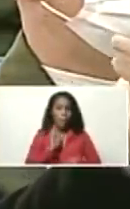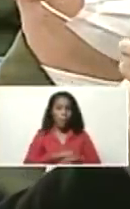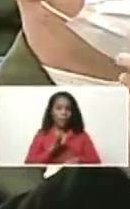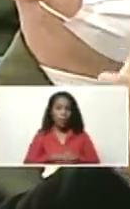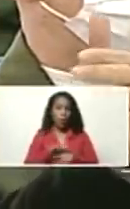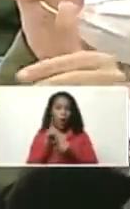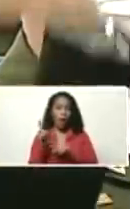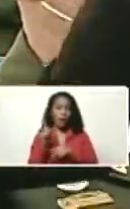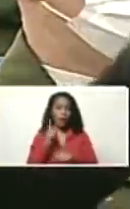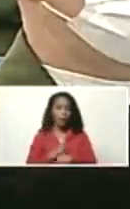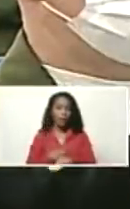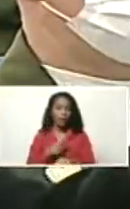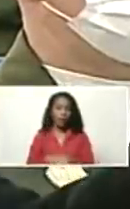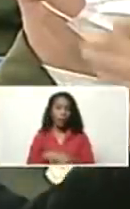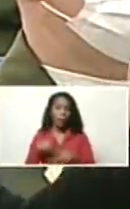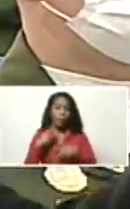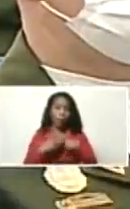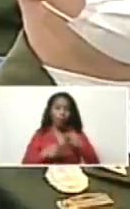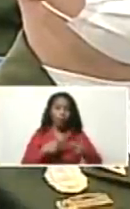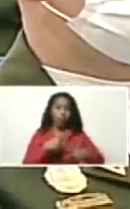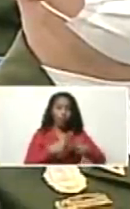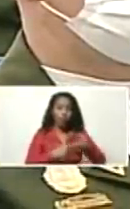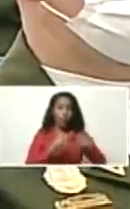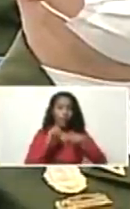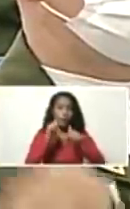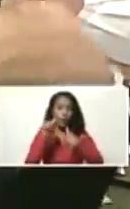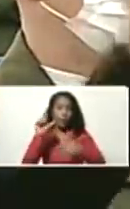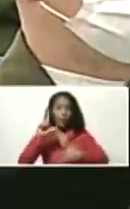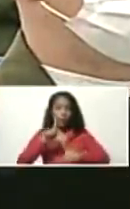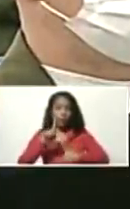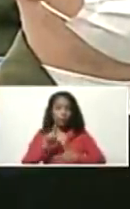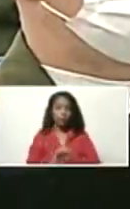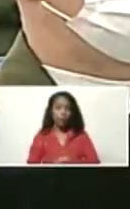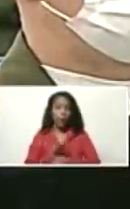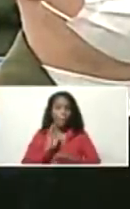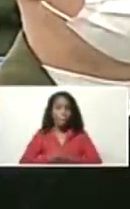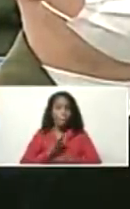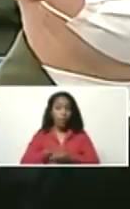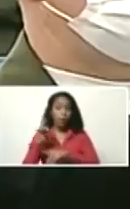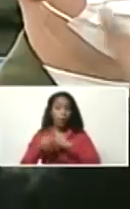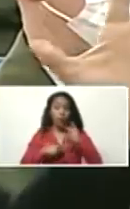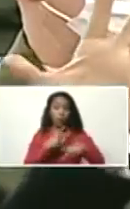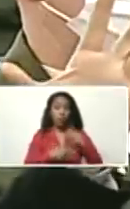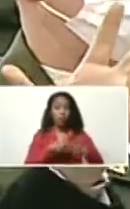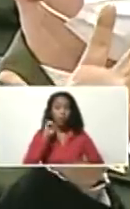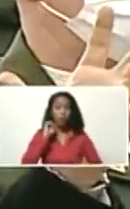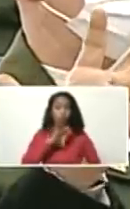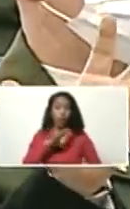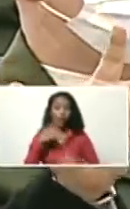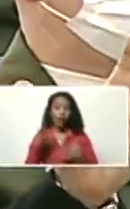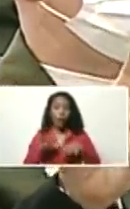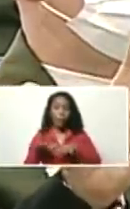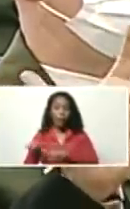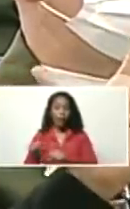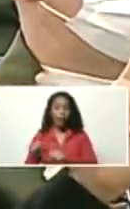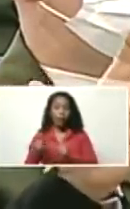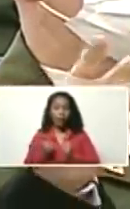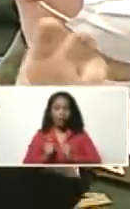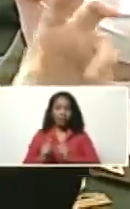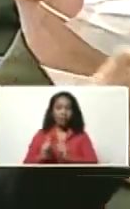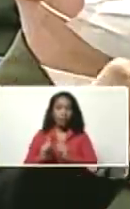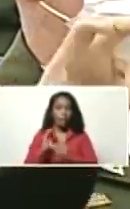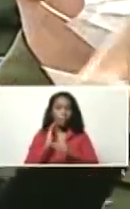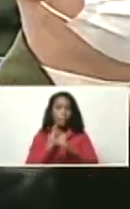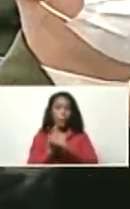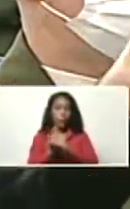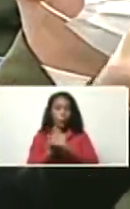Esta década progresista inicial de América Latina es parte de un proceso histórico que el imperialismo trató de contener